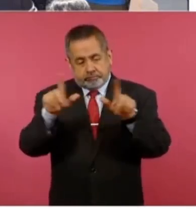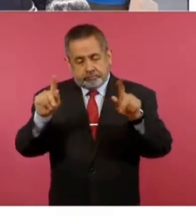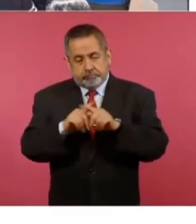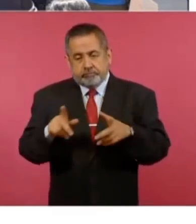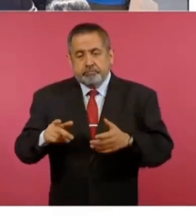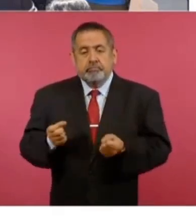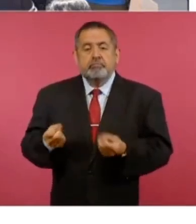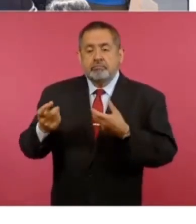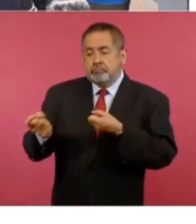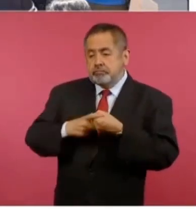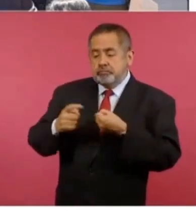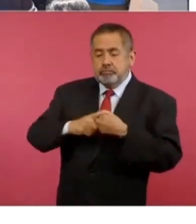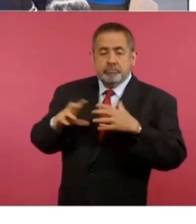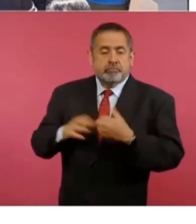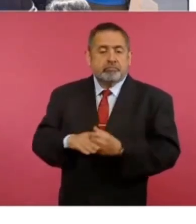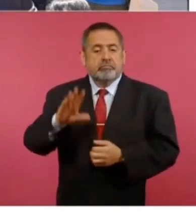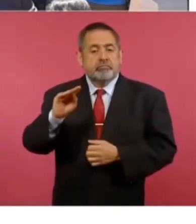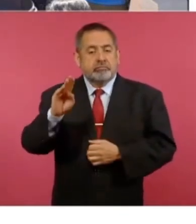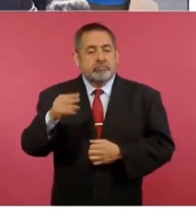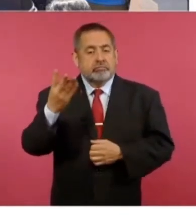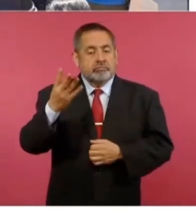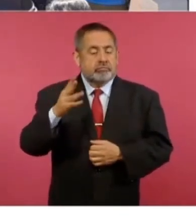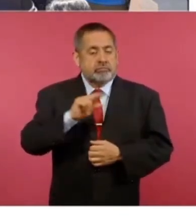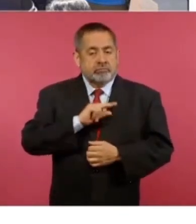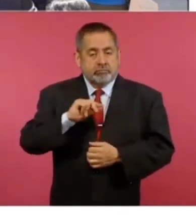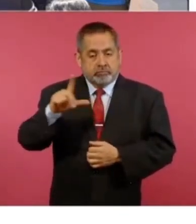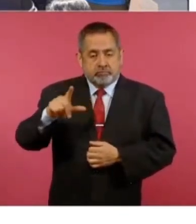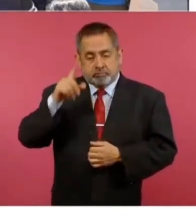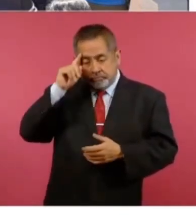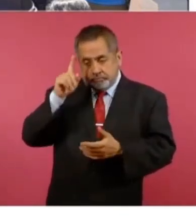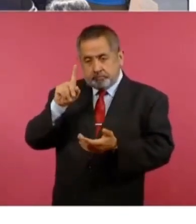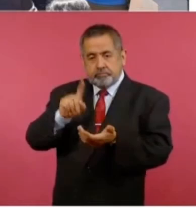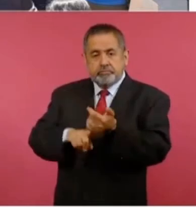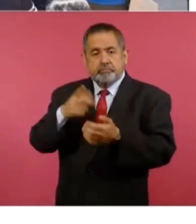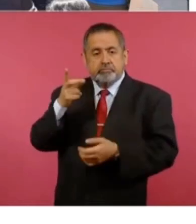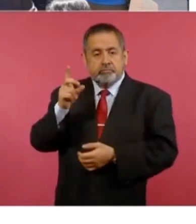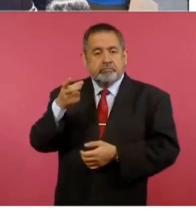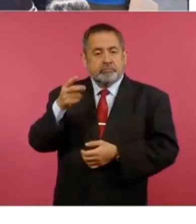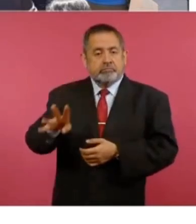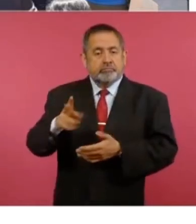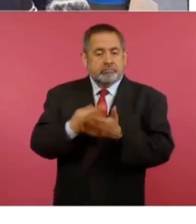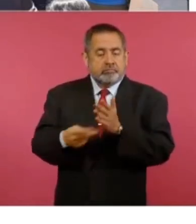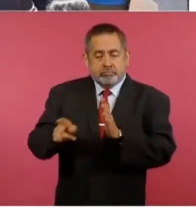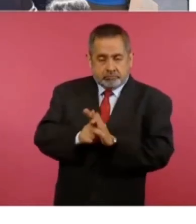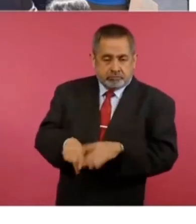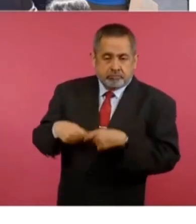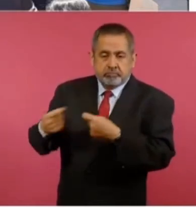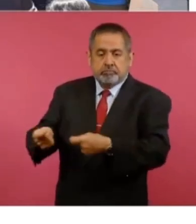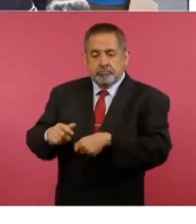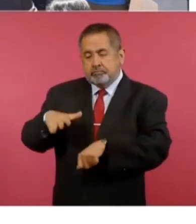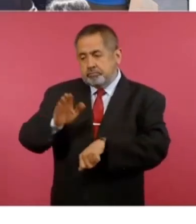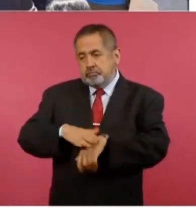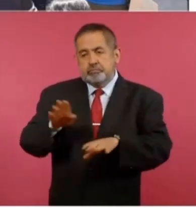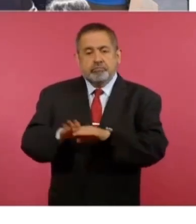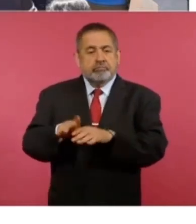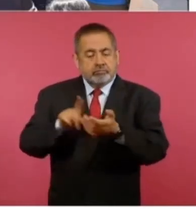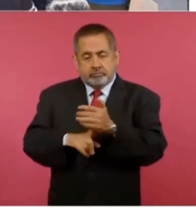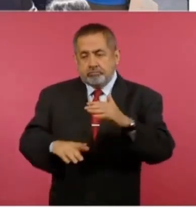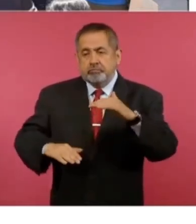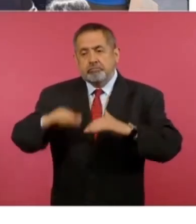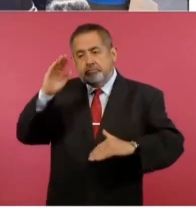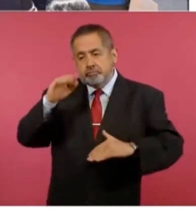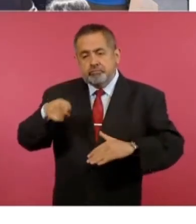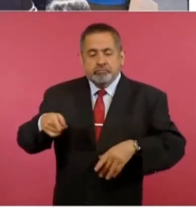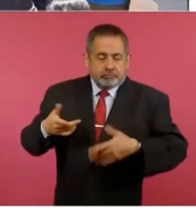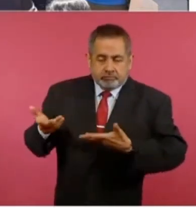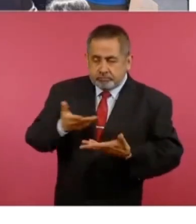Tlaxcala se han inscrito 94 especialistas de 39 plazas ofertadas, es decir, ya tenemos un número mayor del número que